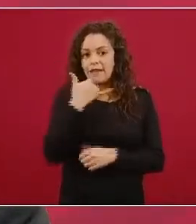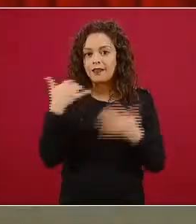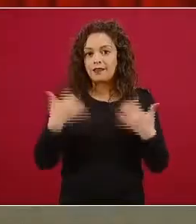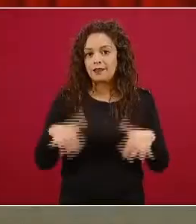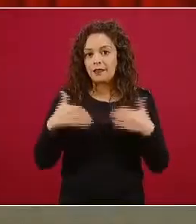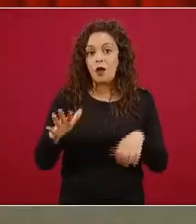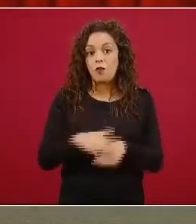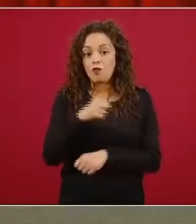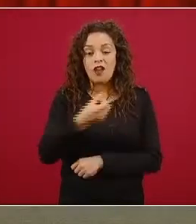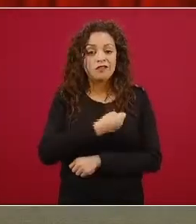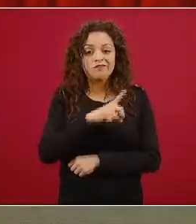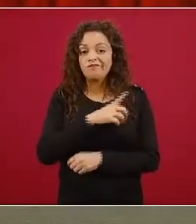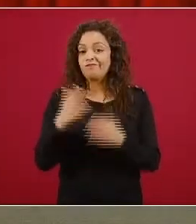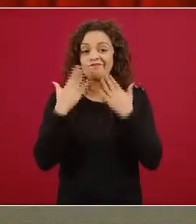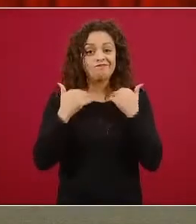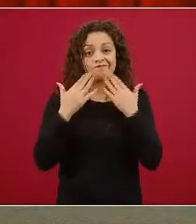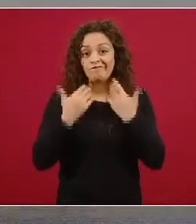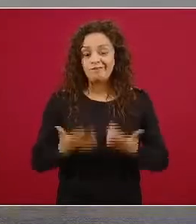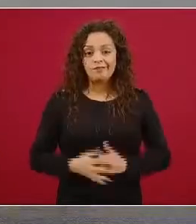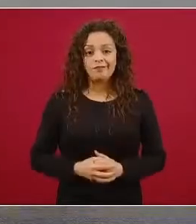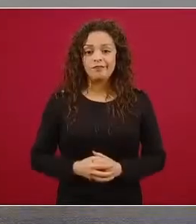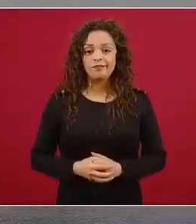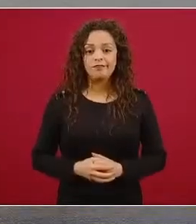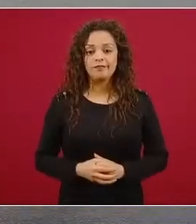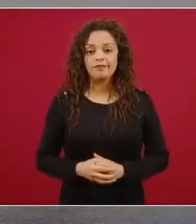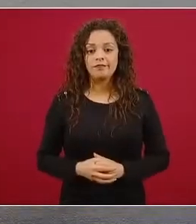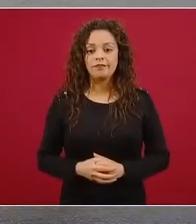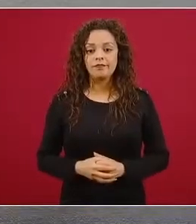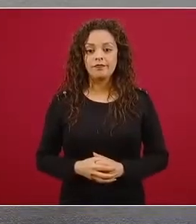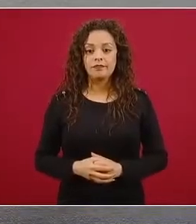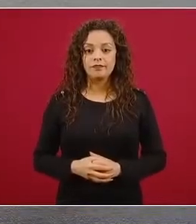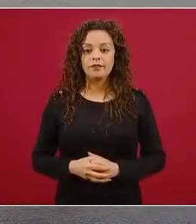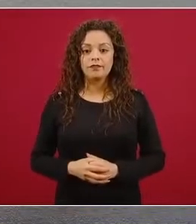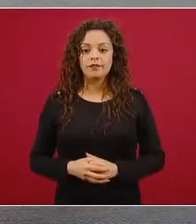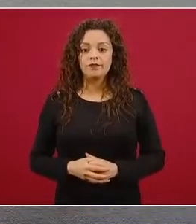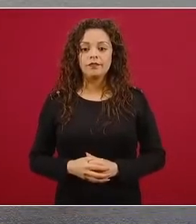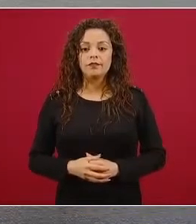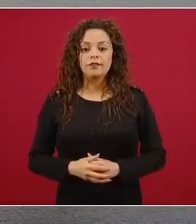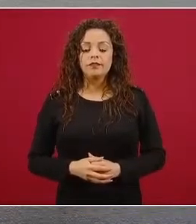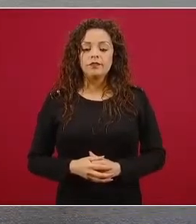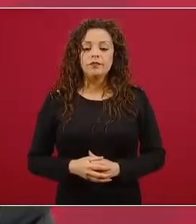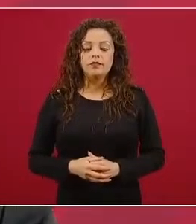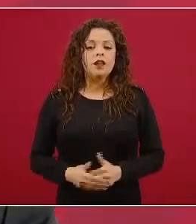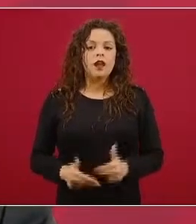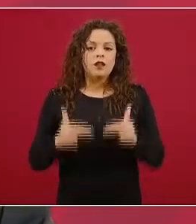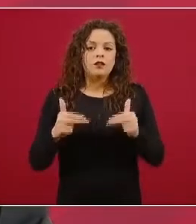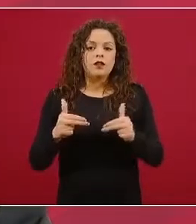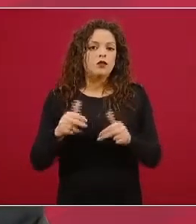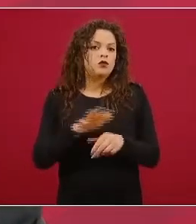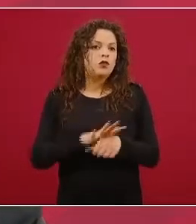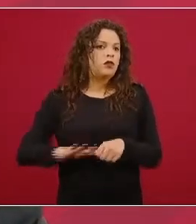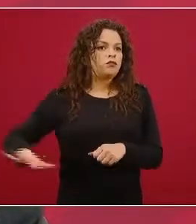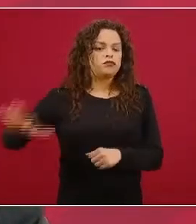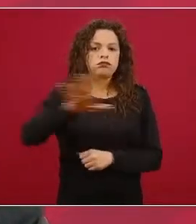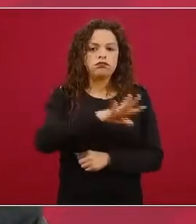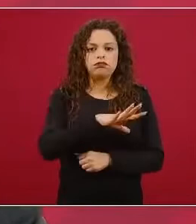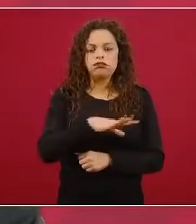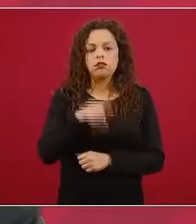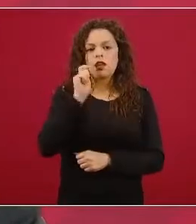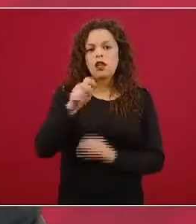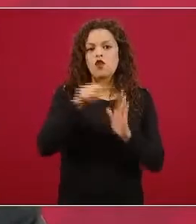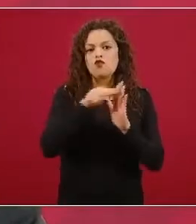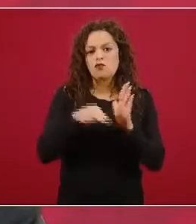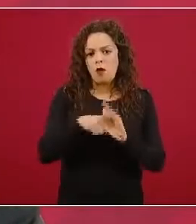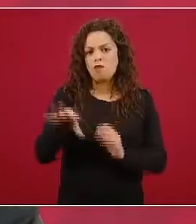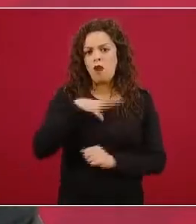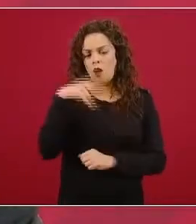¿La clausura nada más es a empresas? A establecimientos comerciales, pero hay todo un conjunto que la propia norma